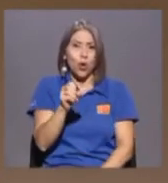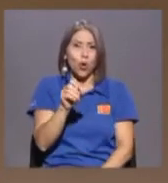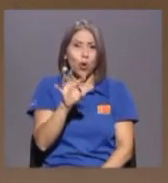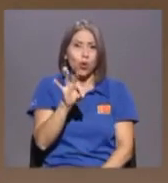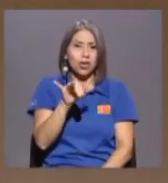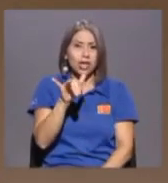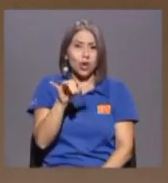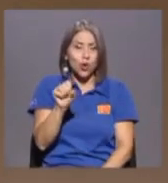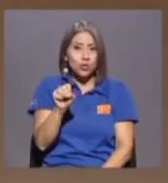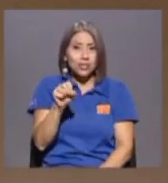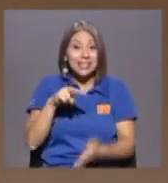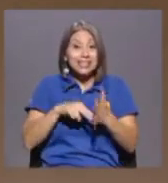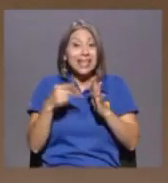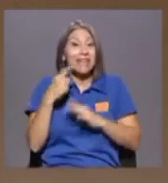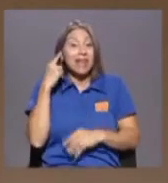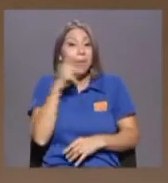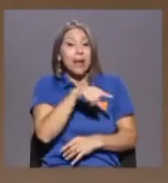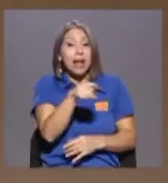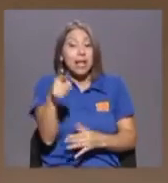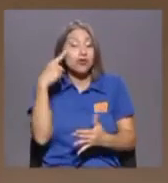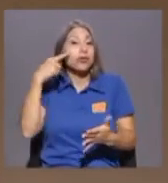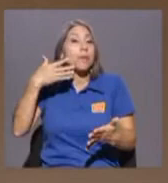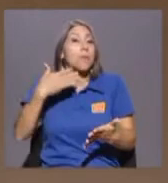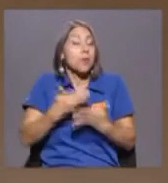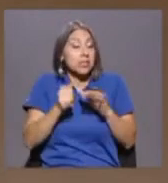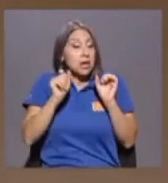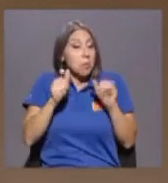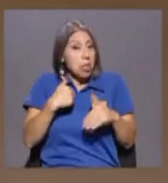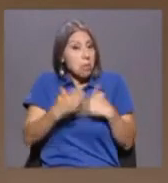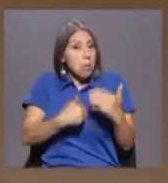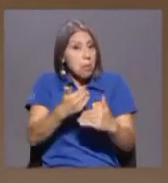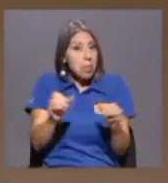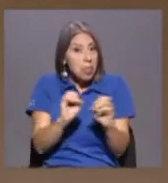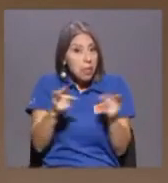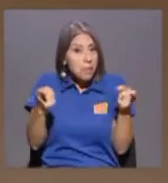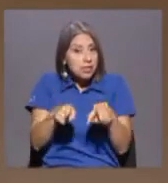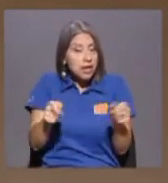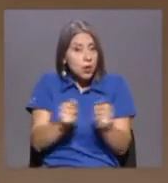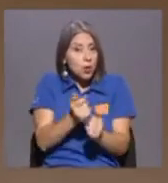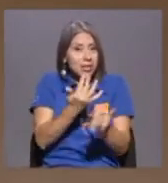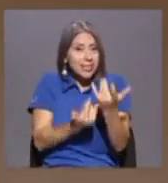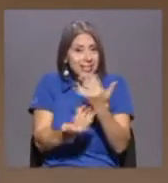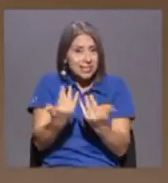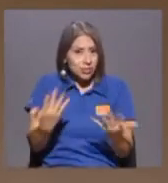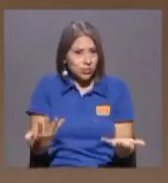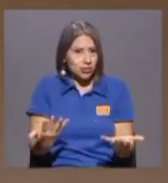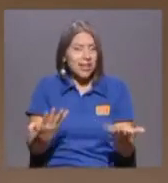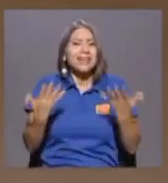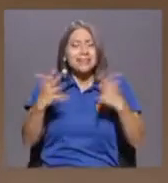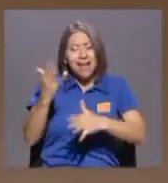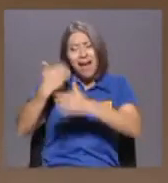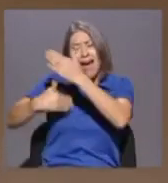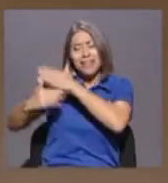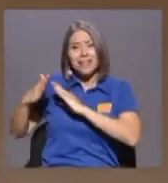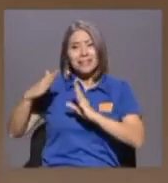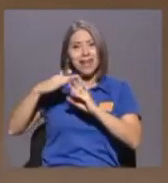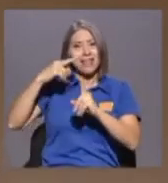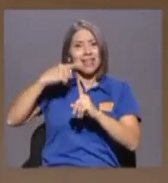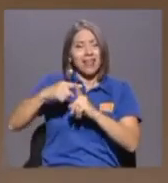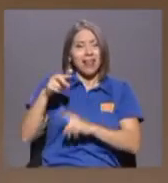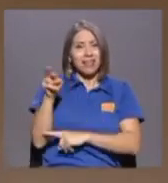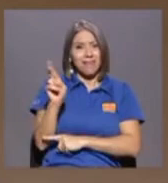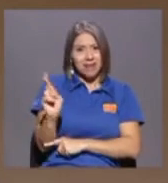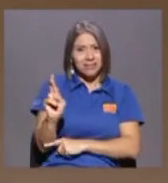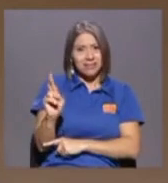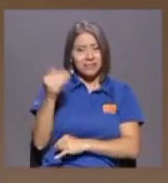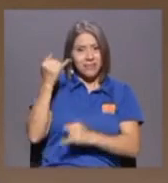resistir a incendios. Ya la Catedral de Reims, a final de la Primera Guerra